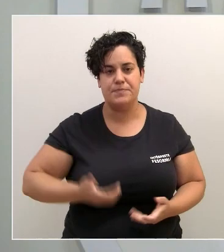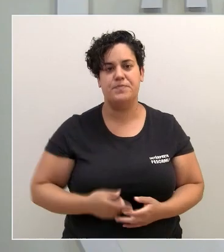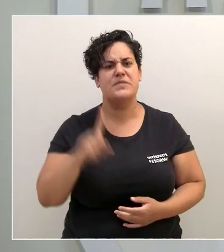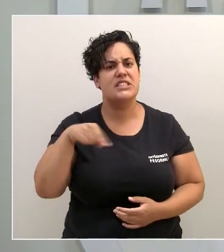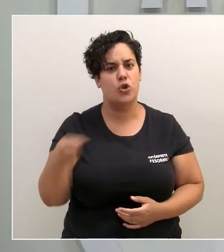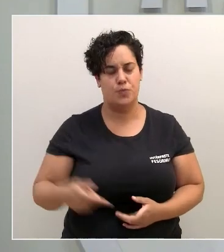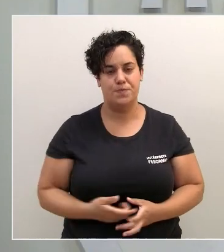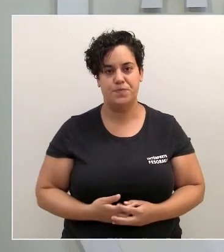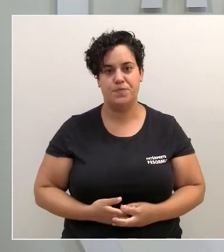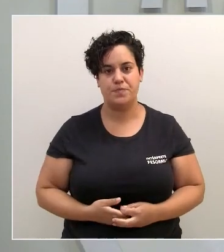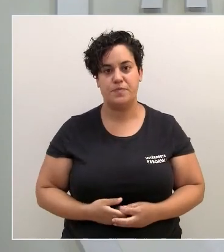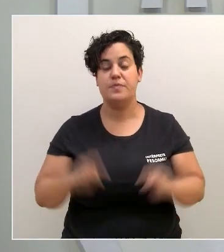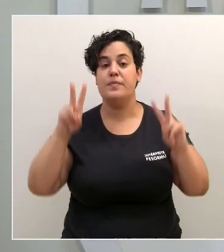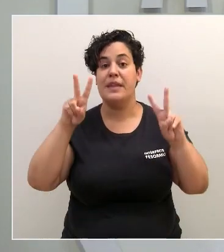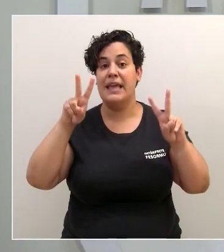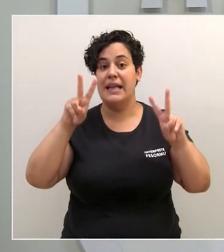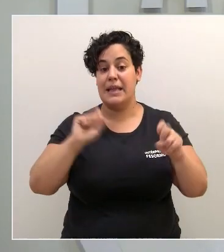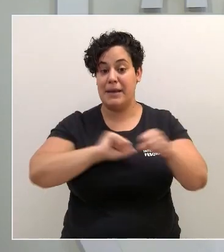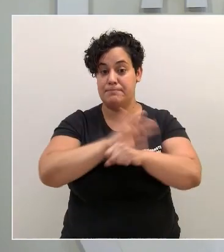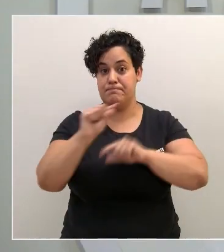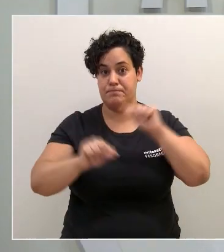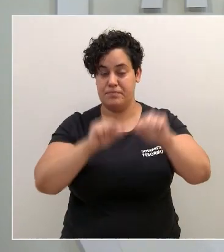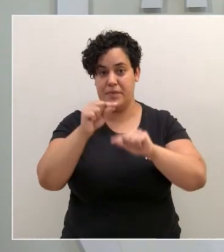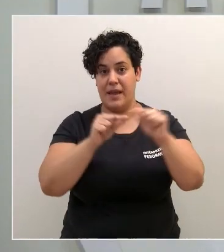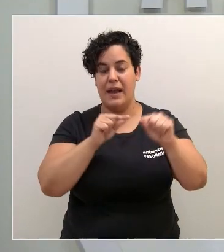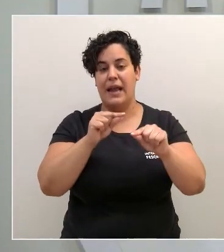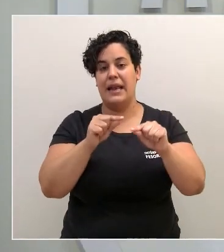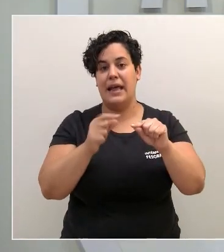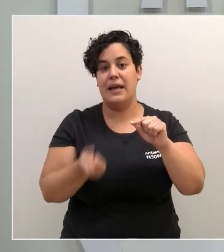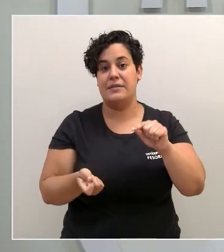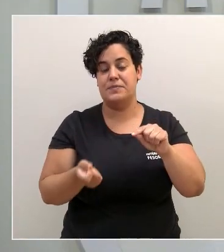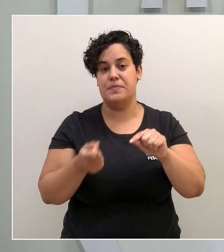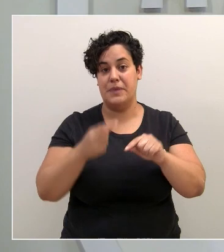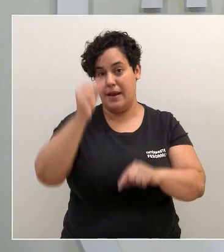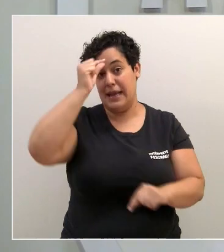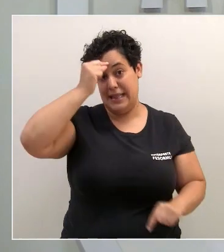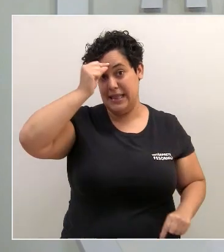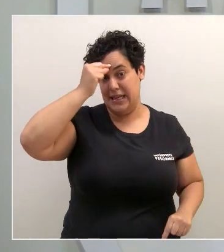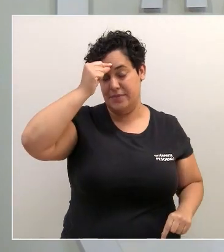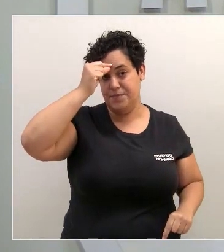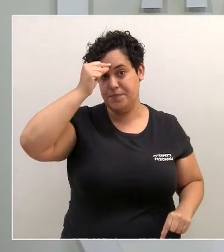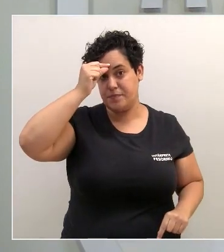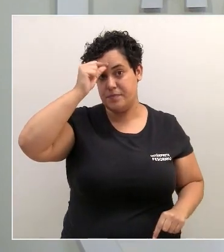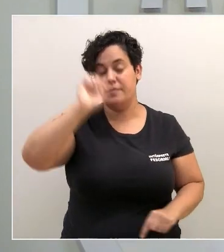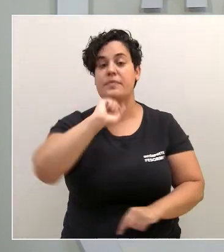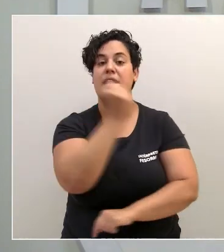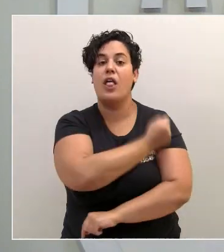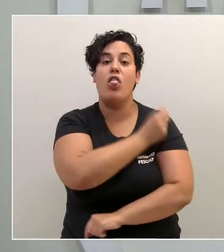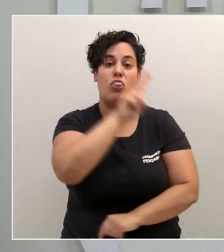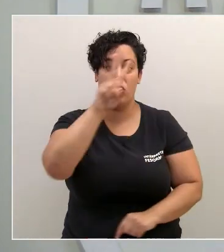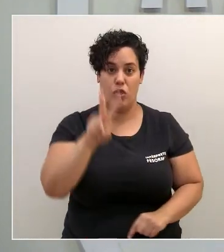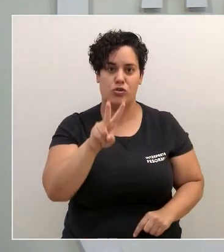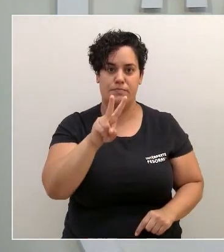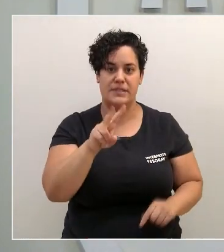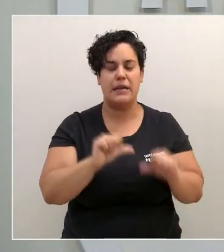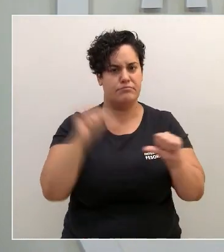las variantes de Delta, la conocida como India, simplemente tenemos registrados los 2 casos que hemos informado